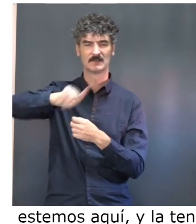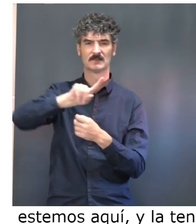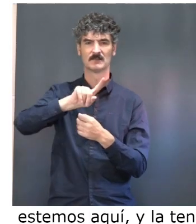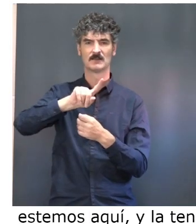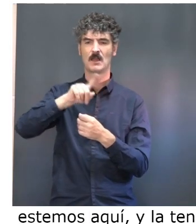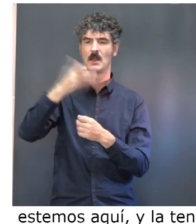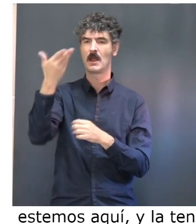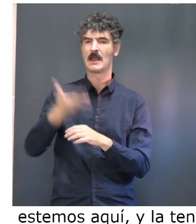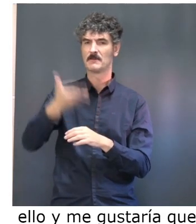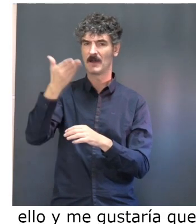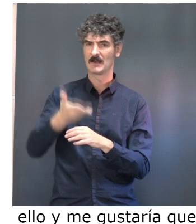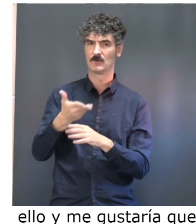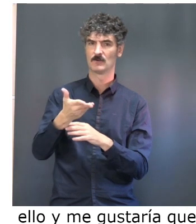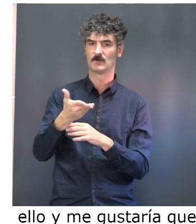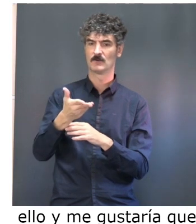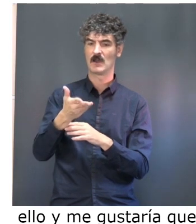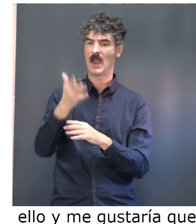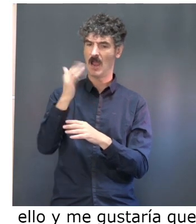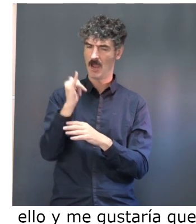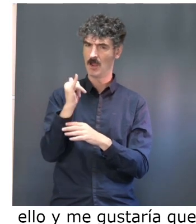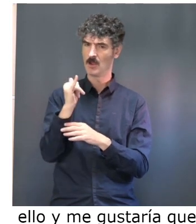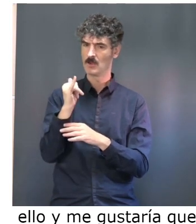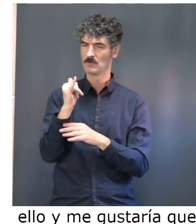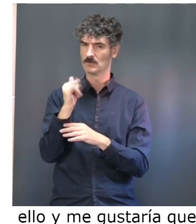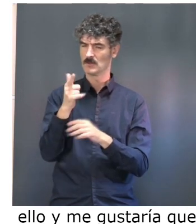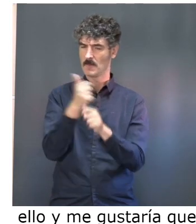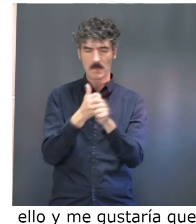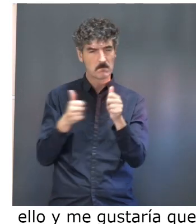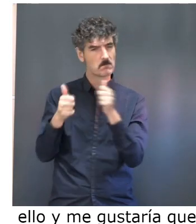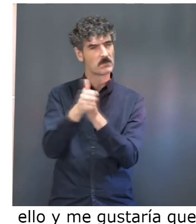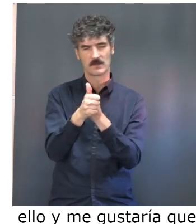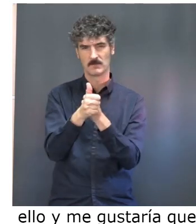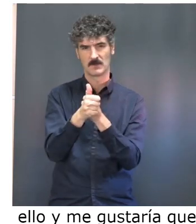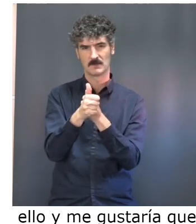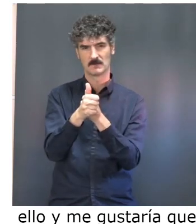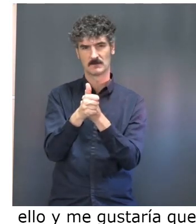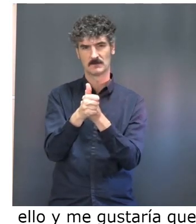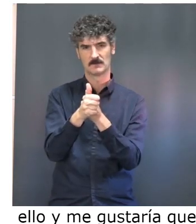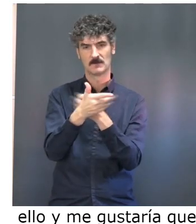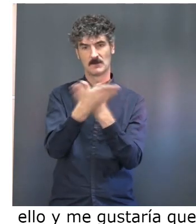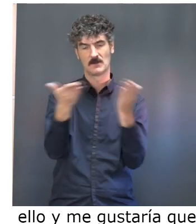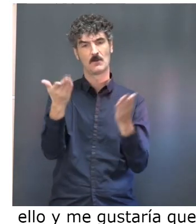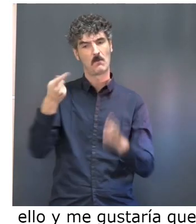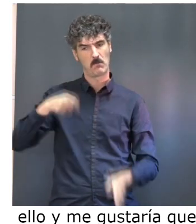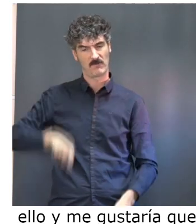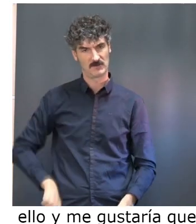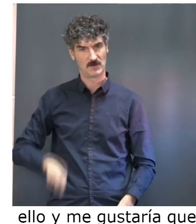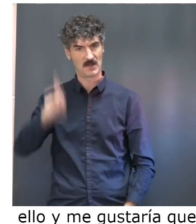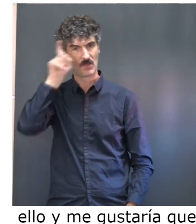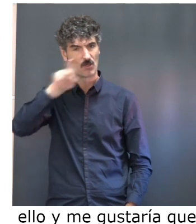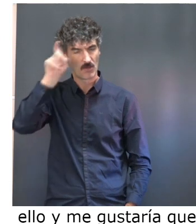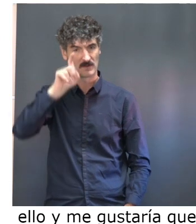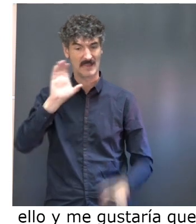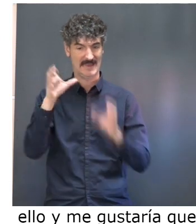del valor que tiene y lo pongan en el lugar que tiene que estar, y también a sus profesionales, a